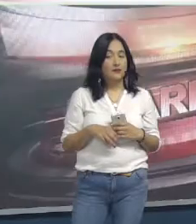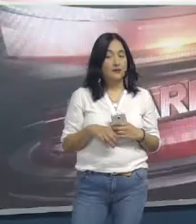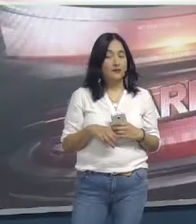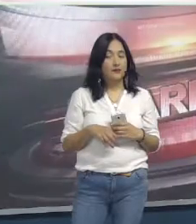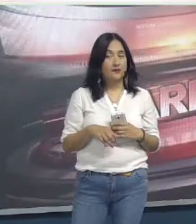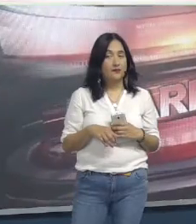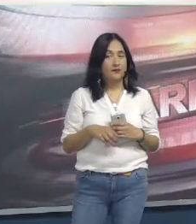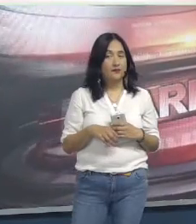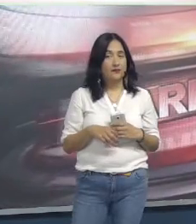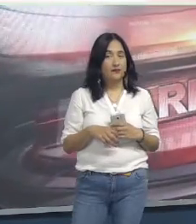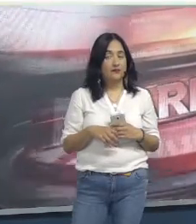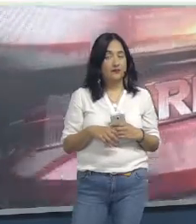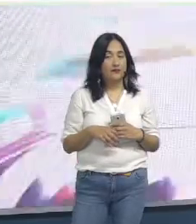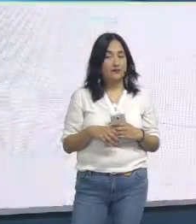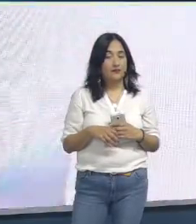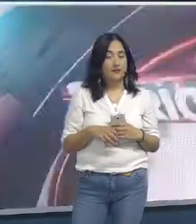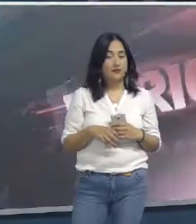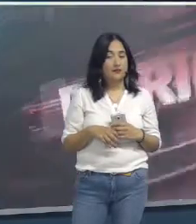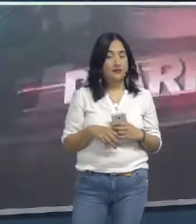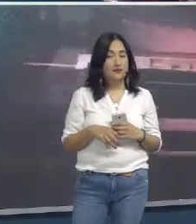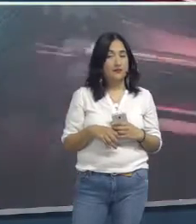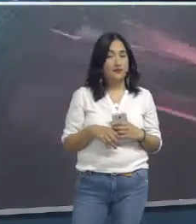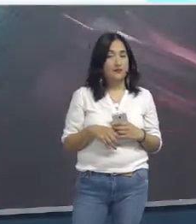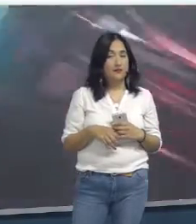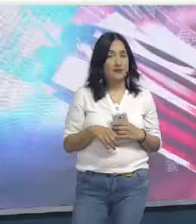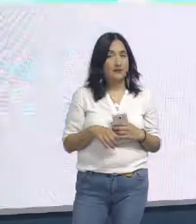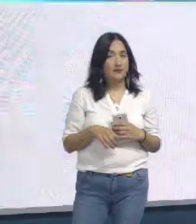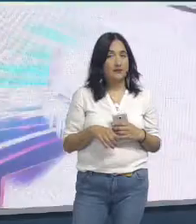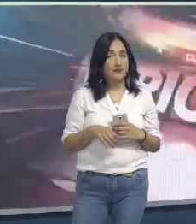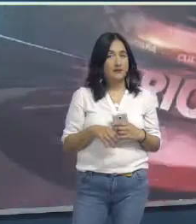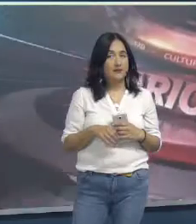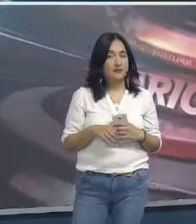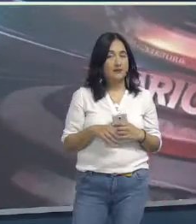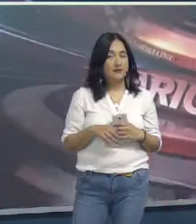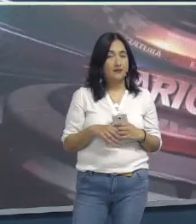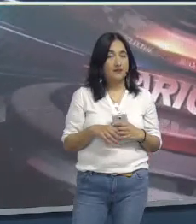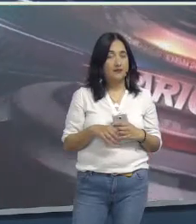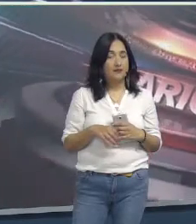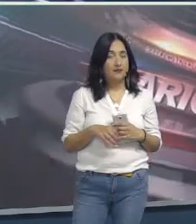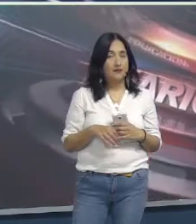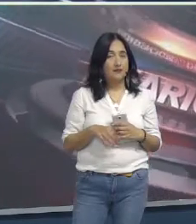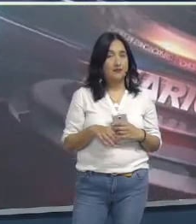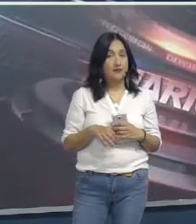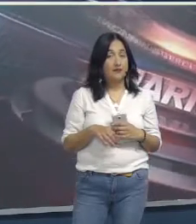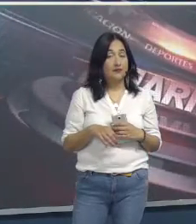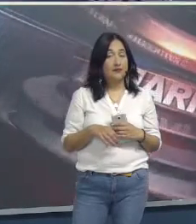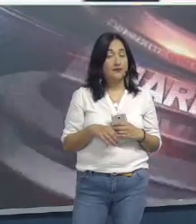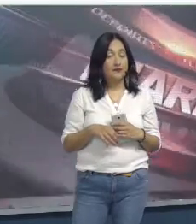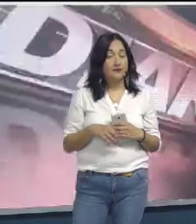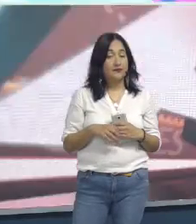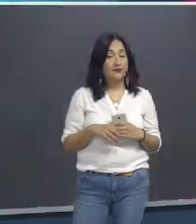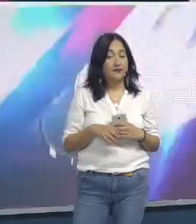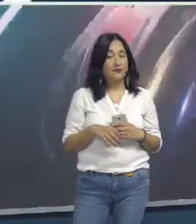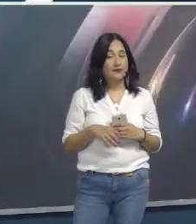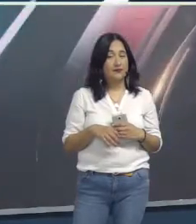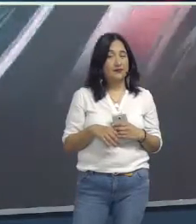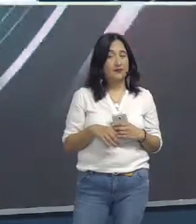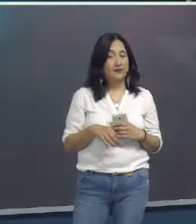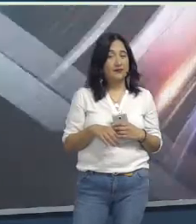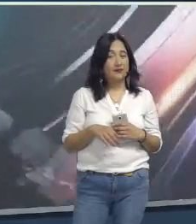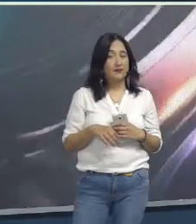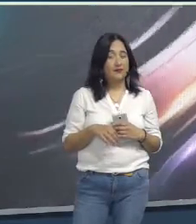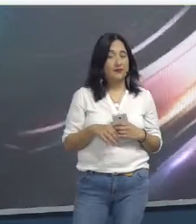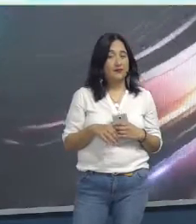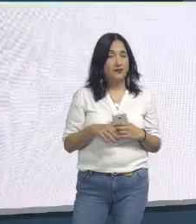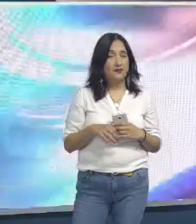está desinfectando el lugar. Se está trabajando, se desinfecta de manera permanente, hay limpieza a la